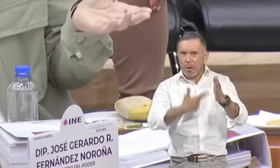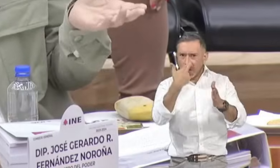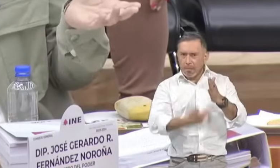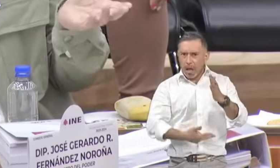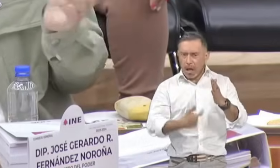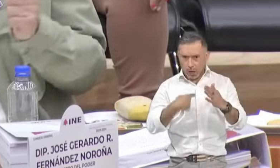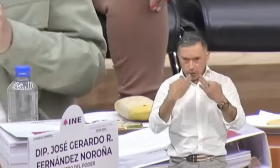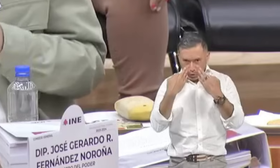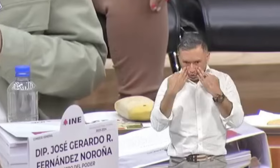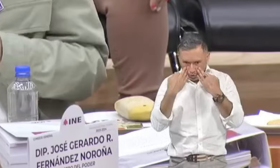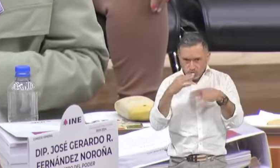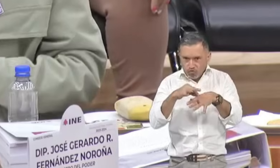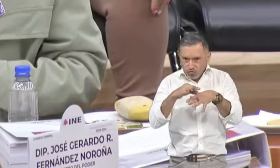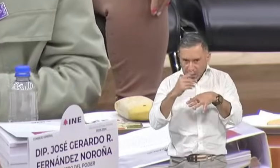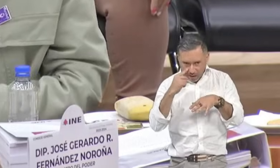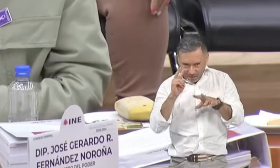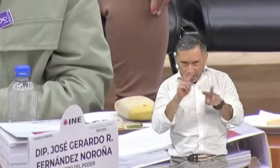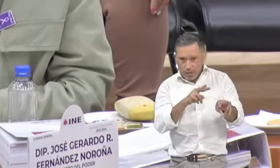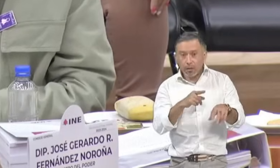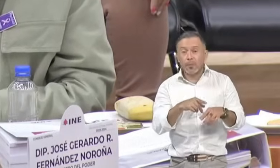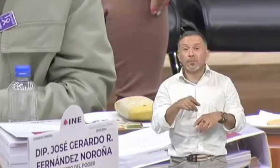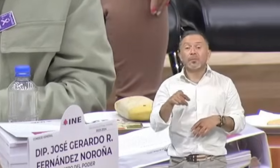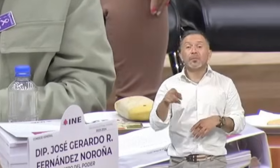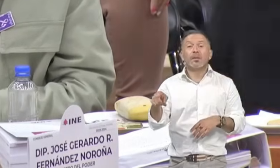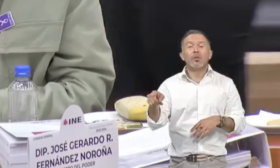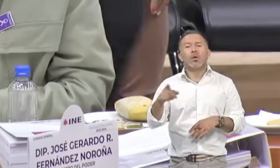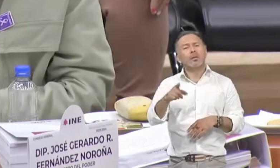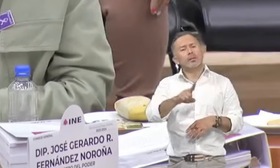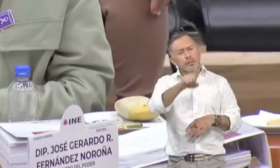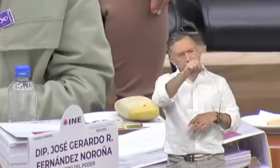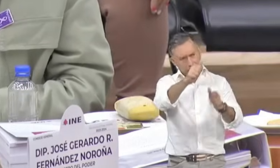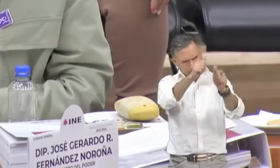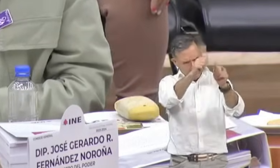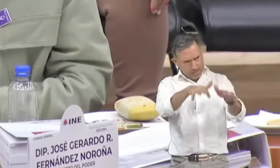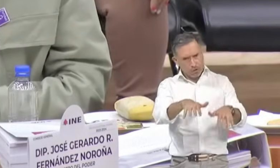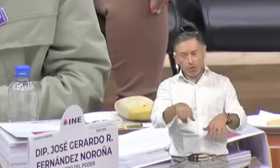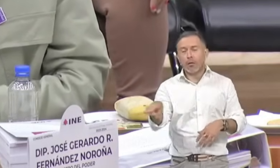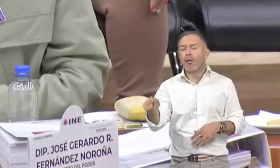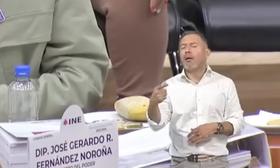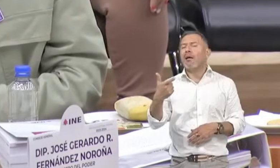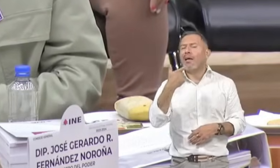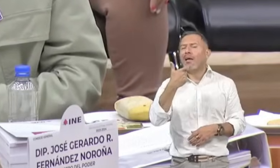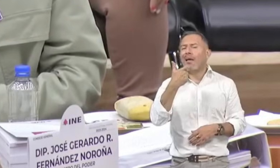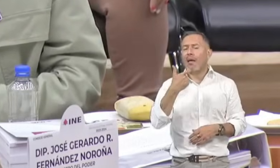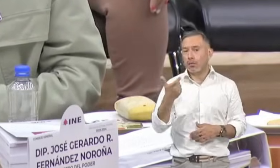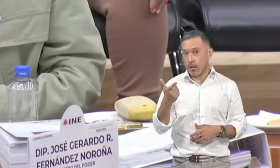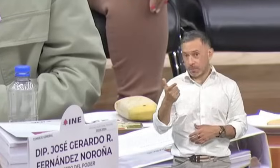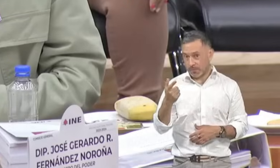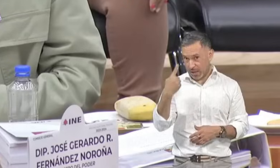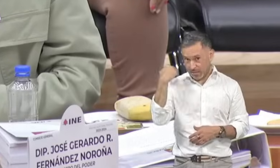que vea. Por más que le dé risa al que te manda bendiciones, pero es como decía mi